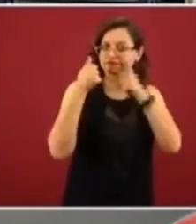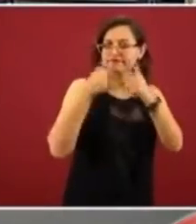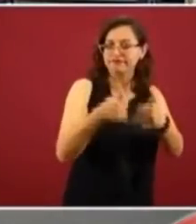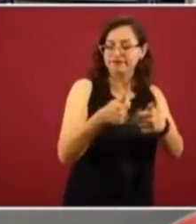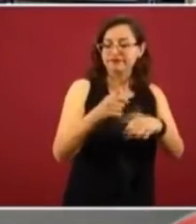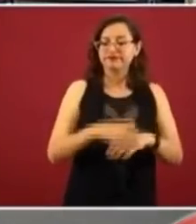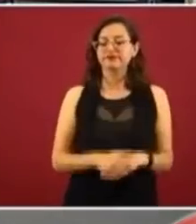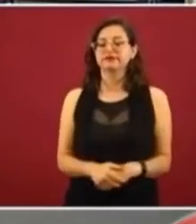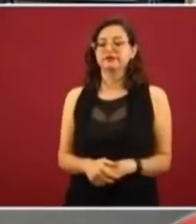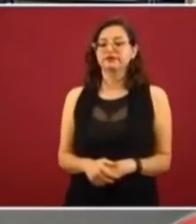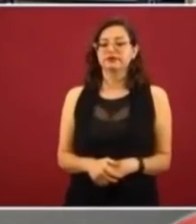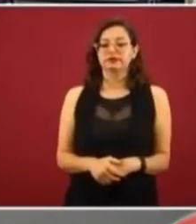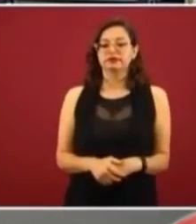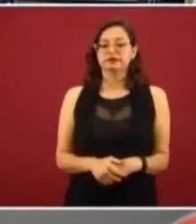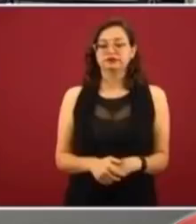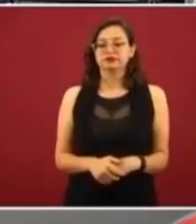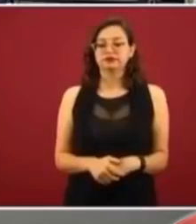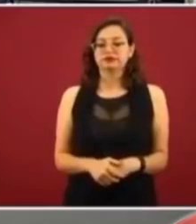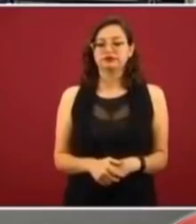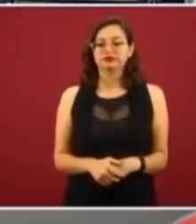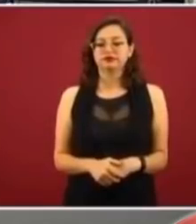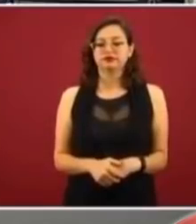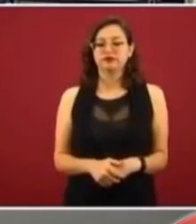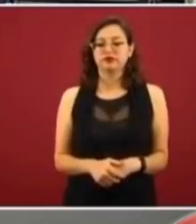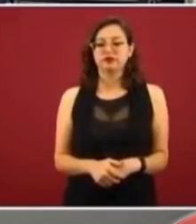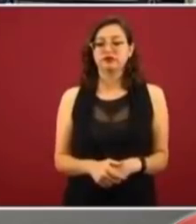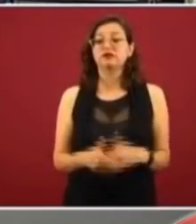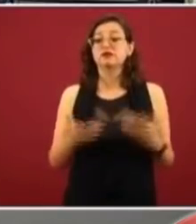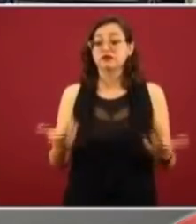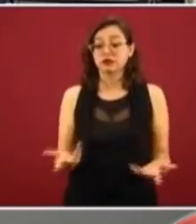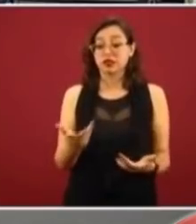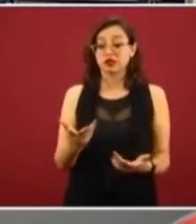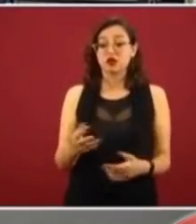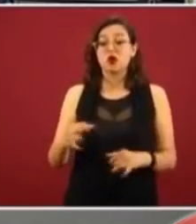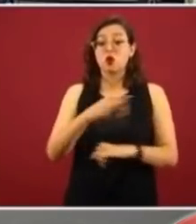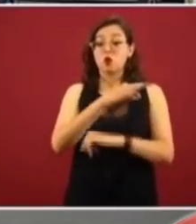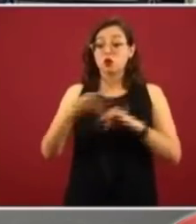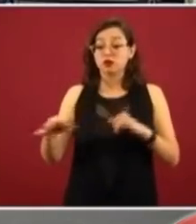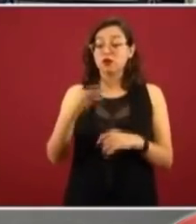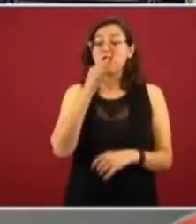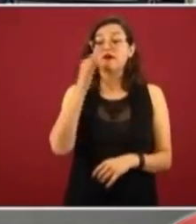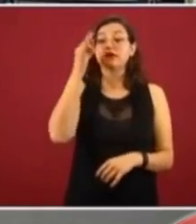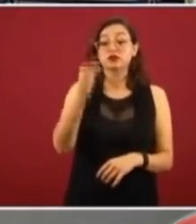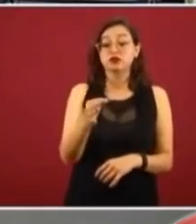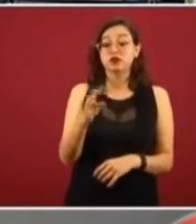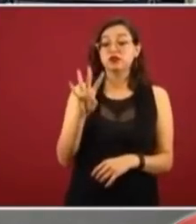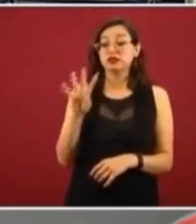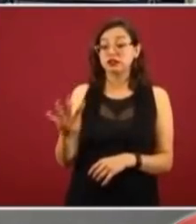Presidente. En conclusión, Sí. Lo del 19 de abril es para